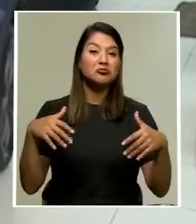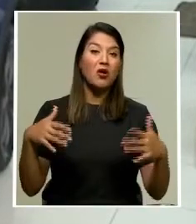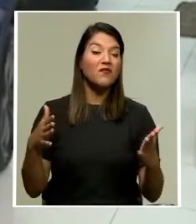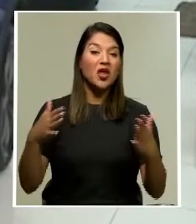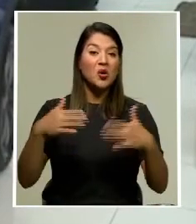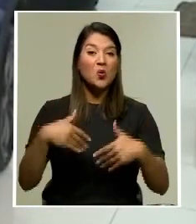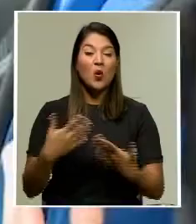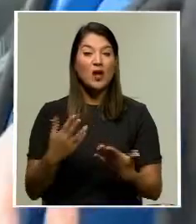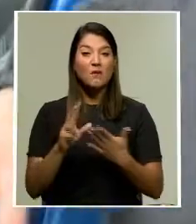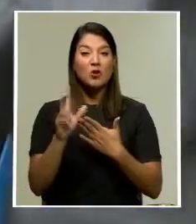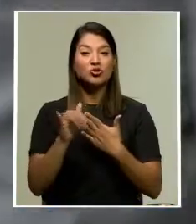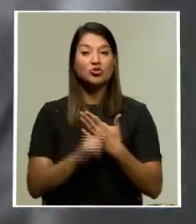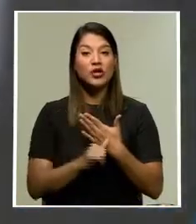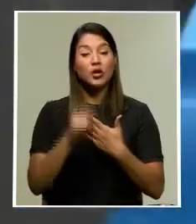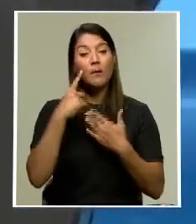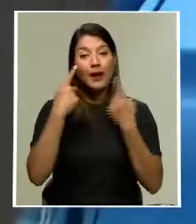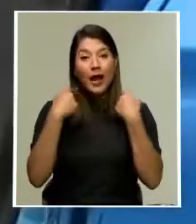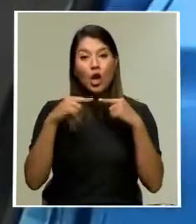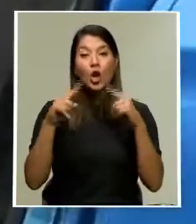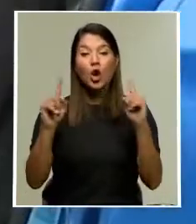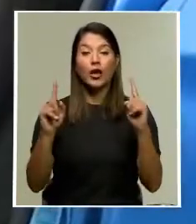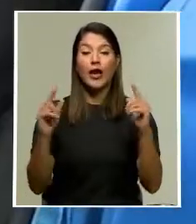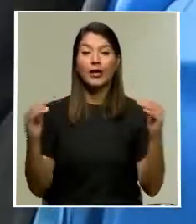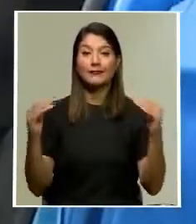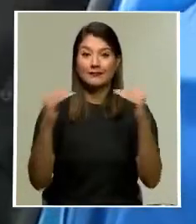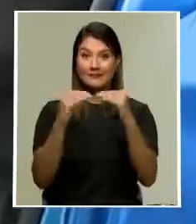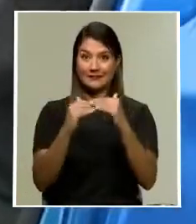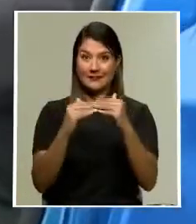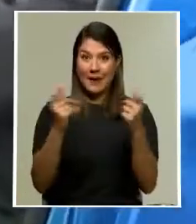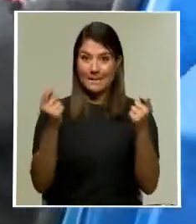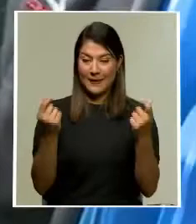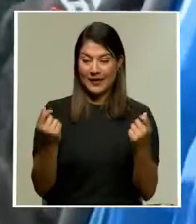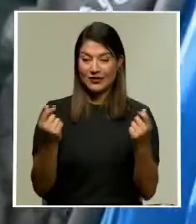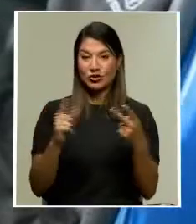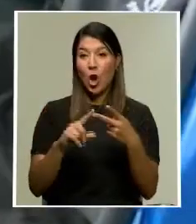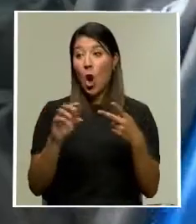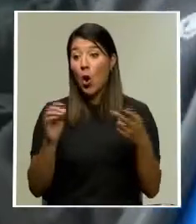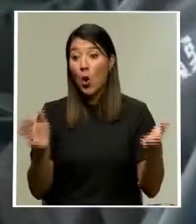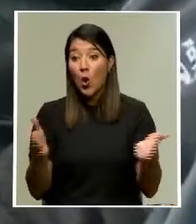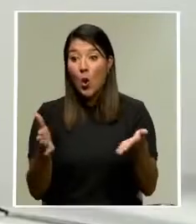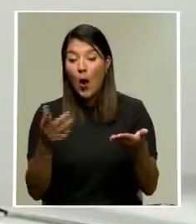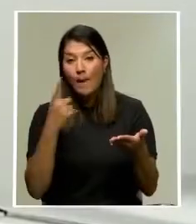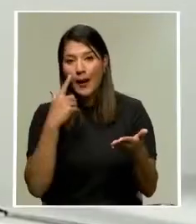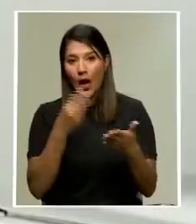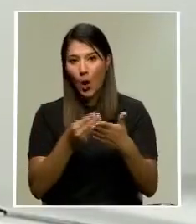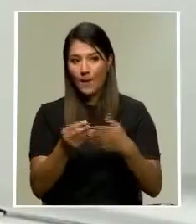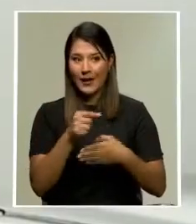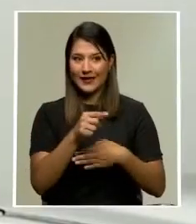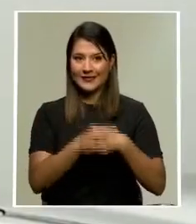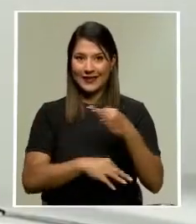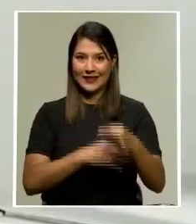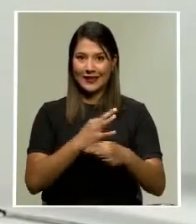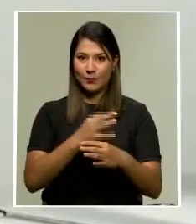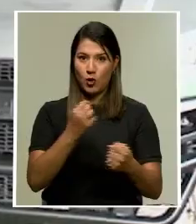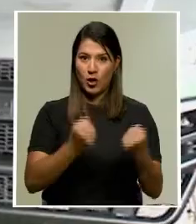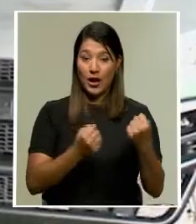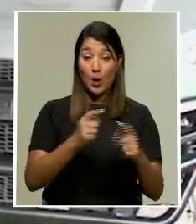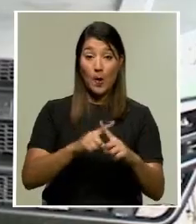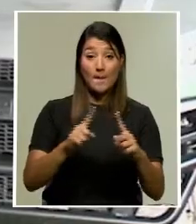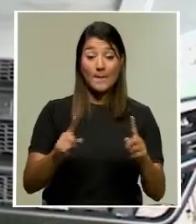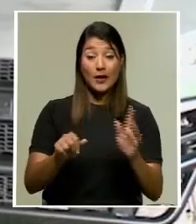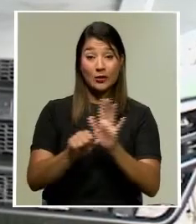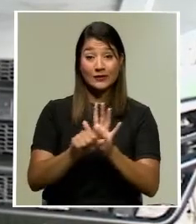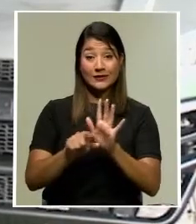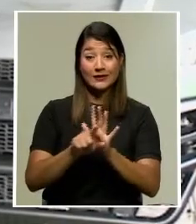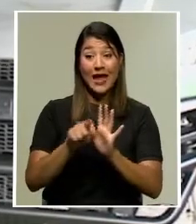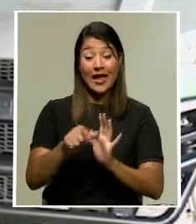para equiparar los beneficios entre nuevos y usados, ni de promoción para la adquisición de este tipo de tecnología. No obstante, en la Asamblea Legislativa ya está el